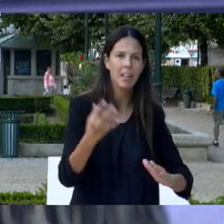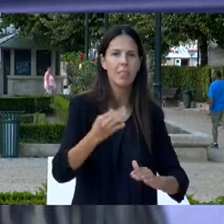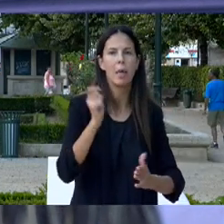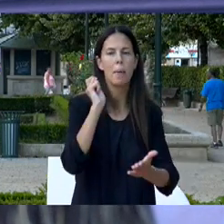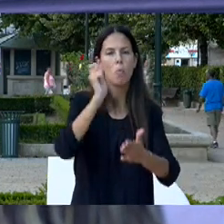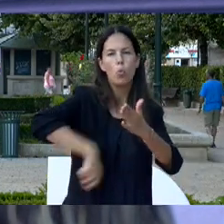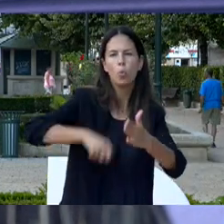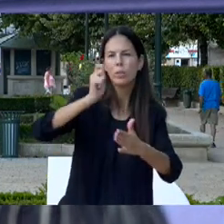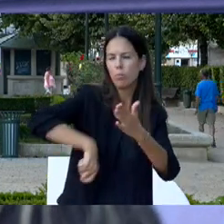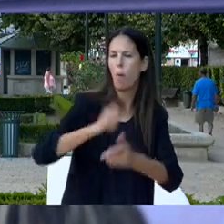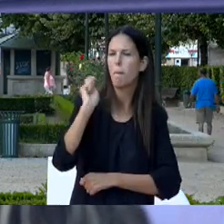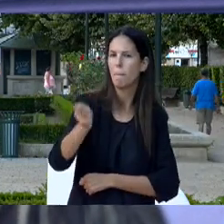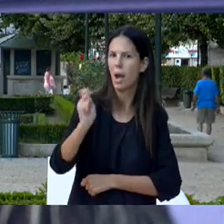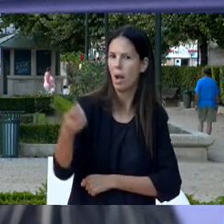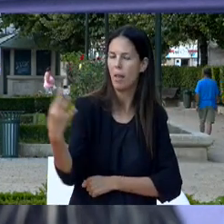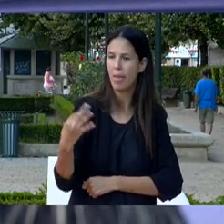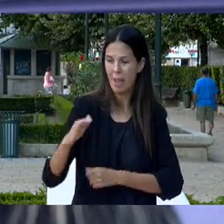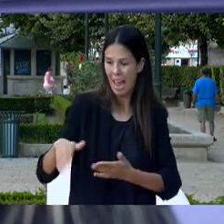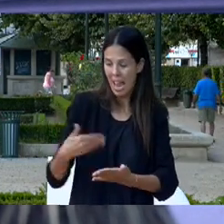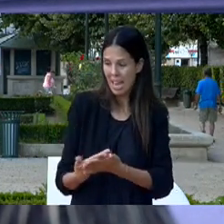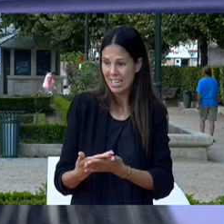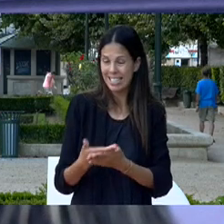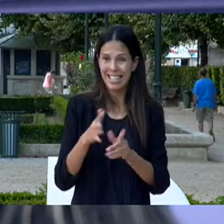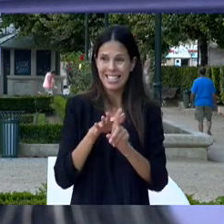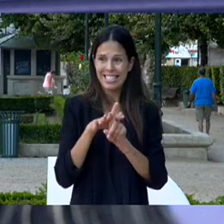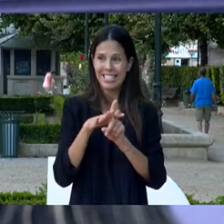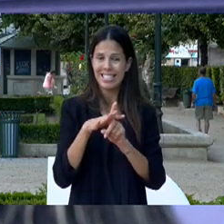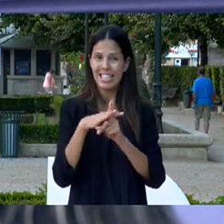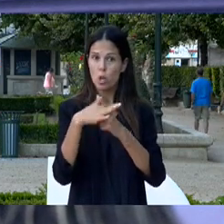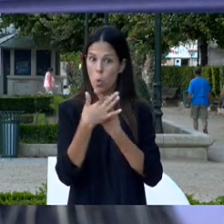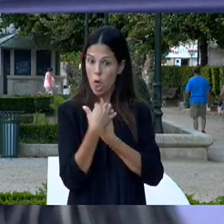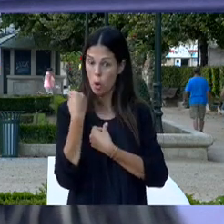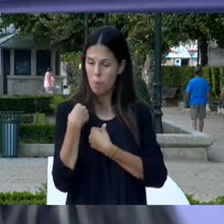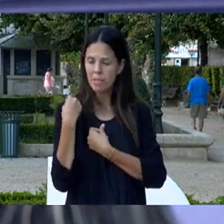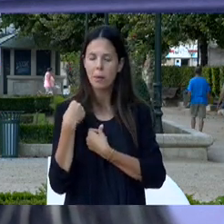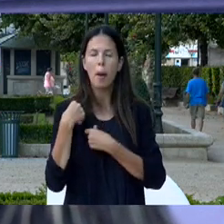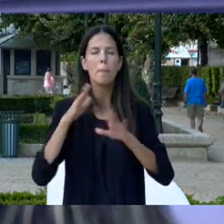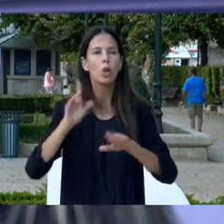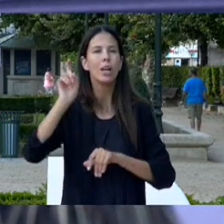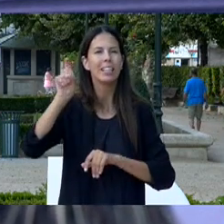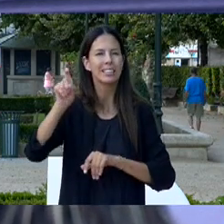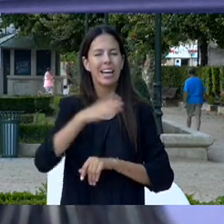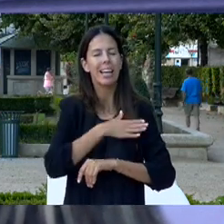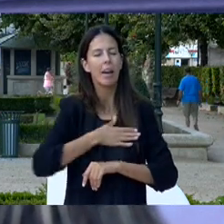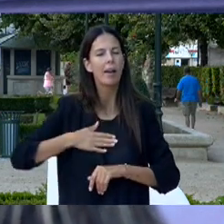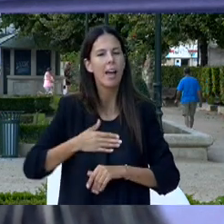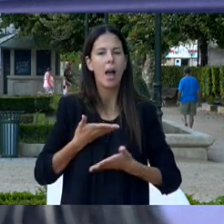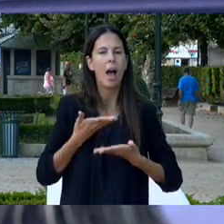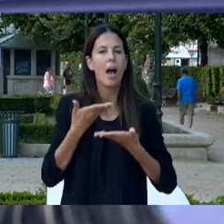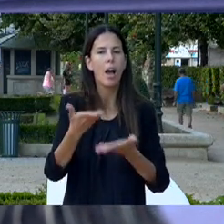constantemente multas, e aínda nesta situación Ernestina nunca deixou de axudar